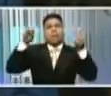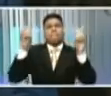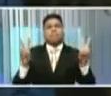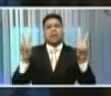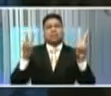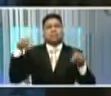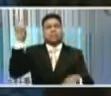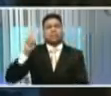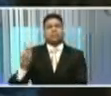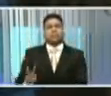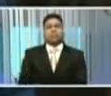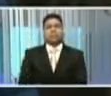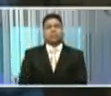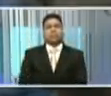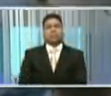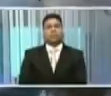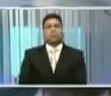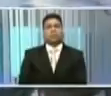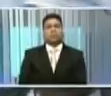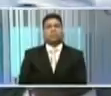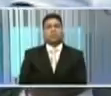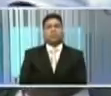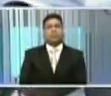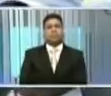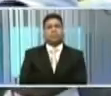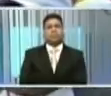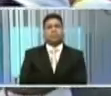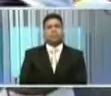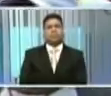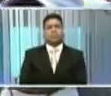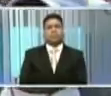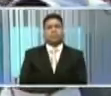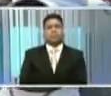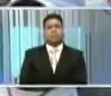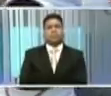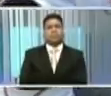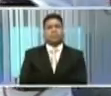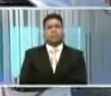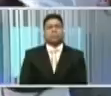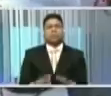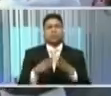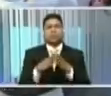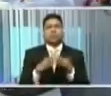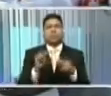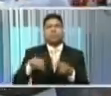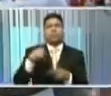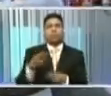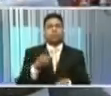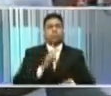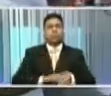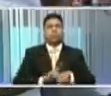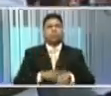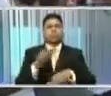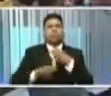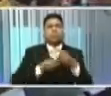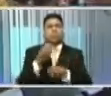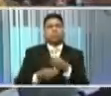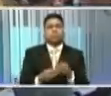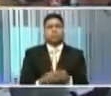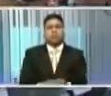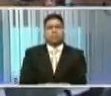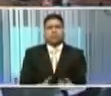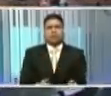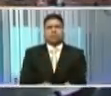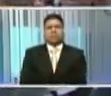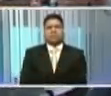para visualizar los próximos pasos que vamos a dar. ¿Cuál es el próximo paso que vamos a dar? El